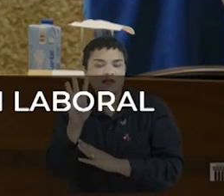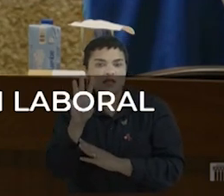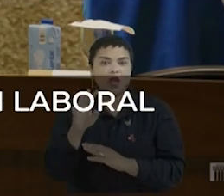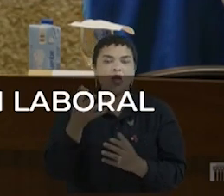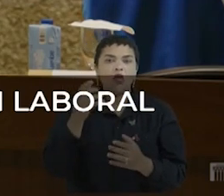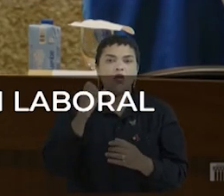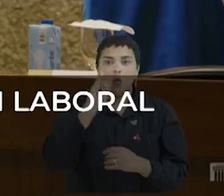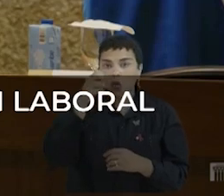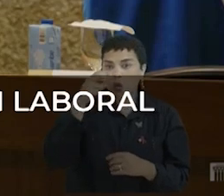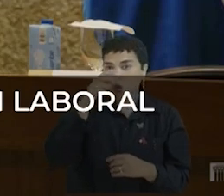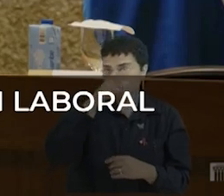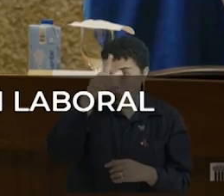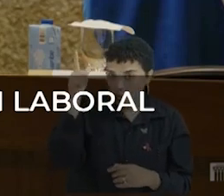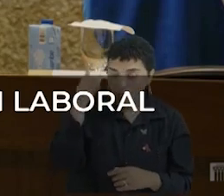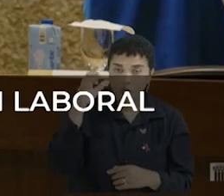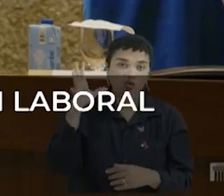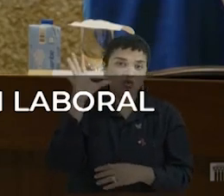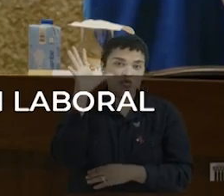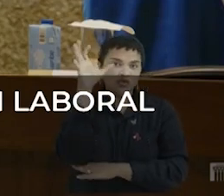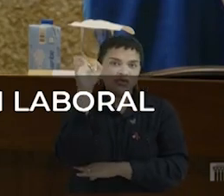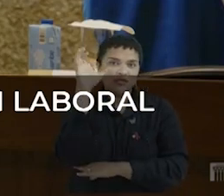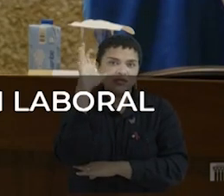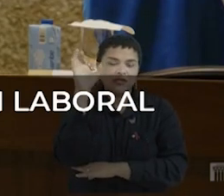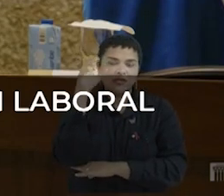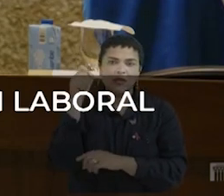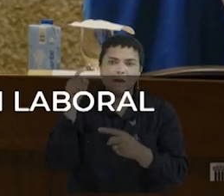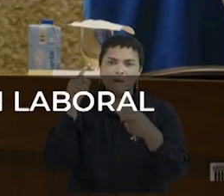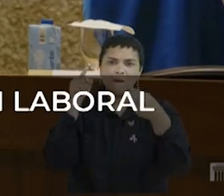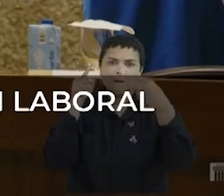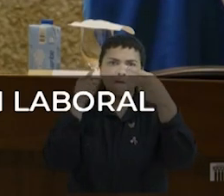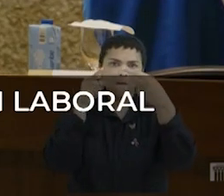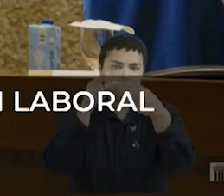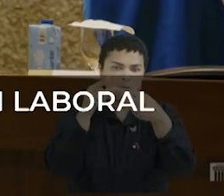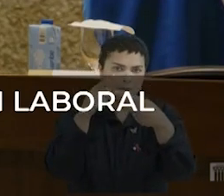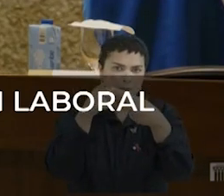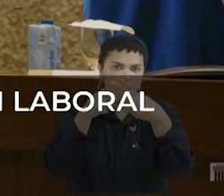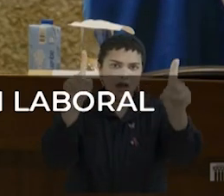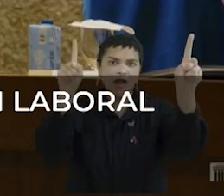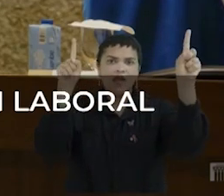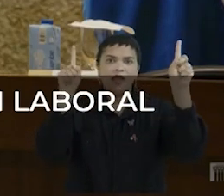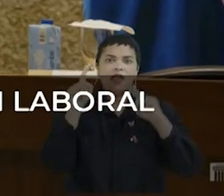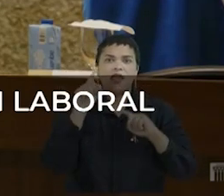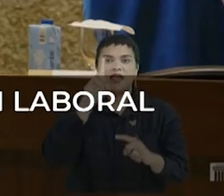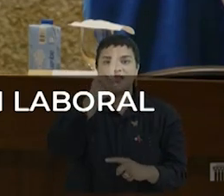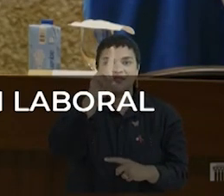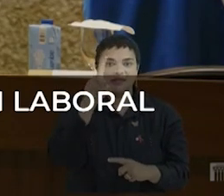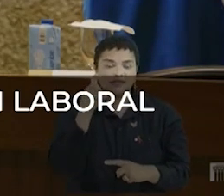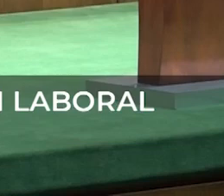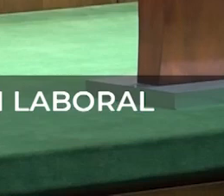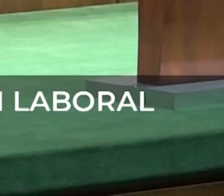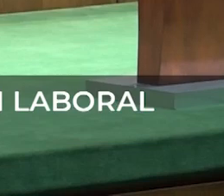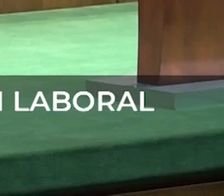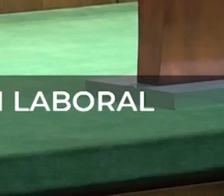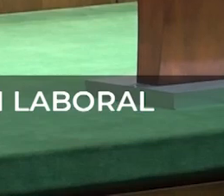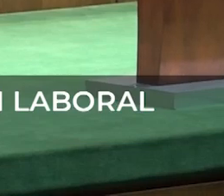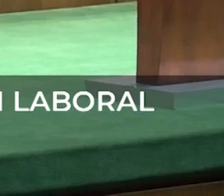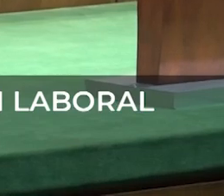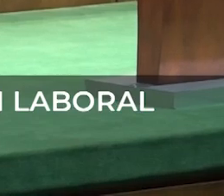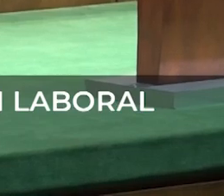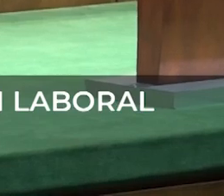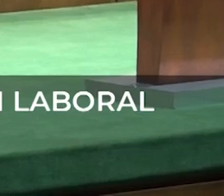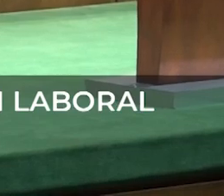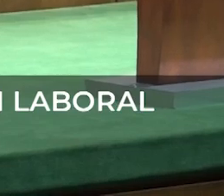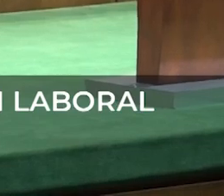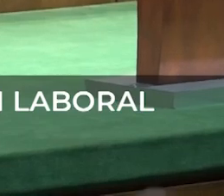alcanzó una notable creación adicional de unos 173.000 empleos. Con relación al